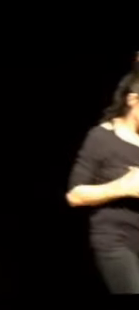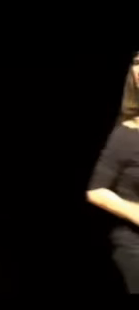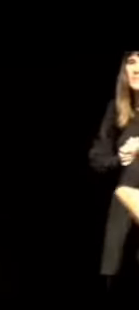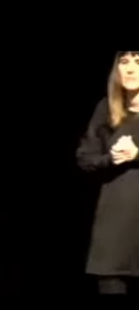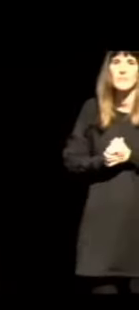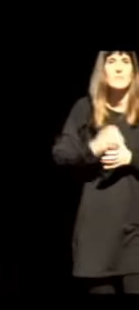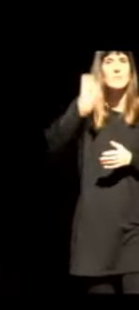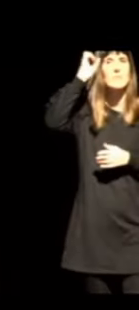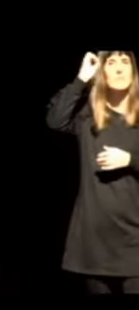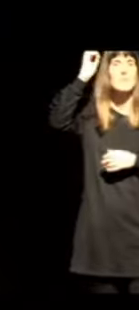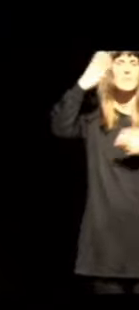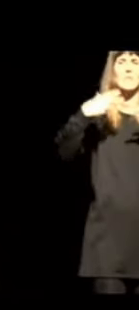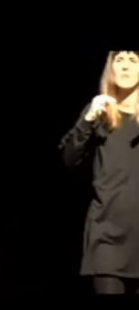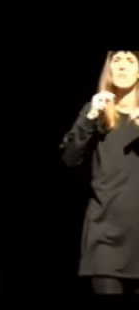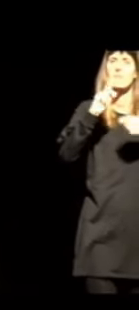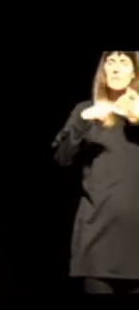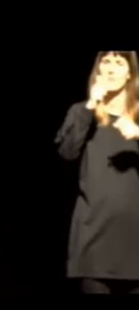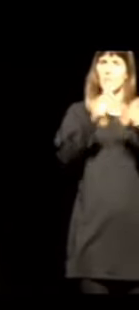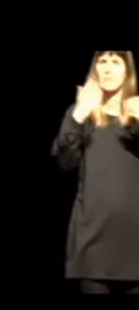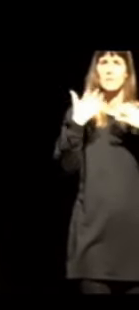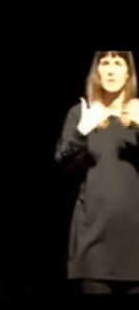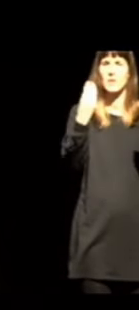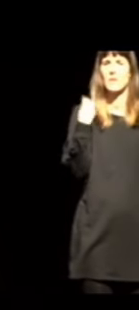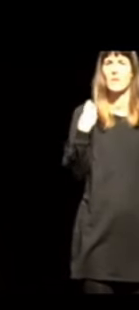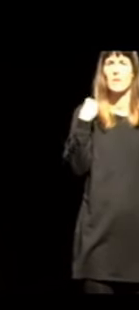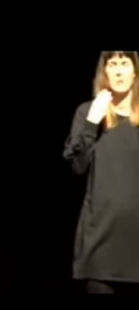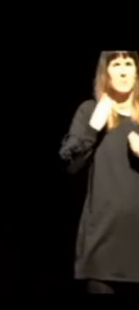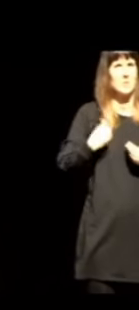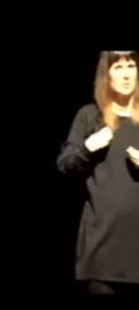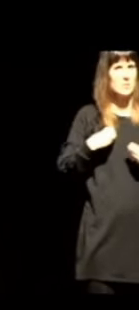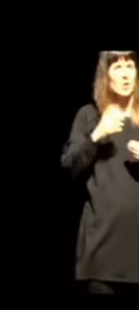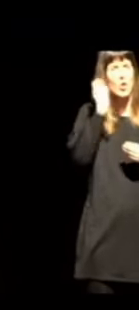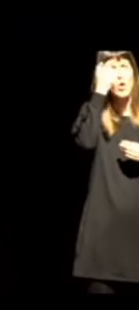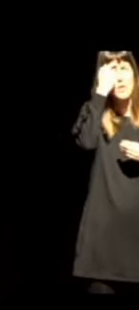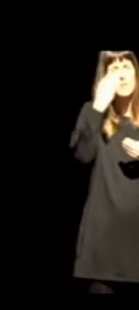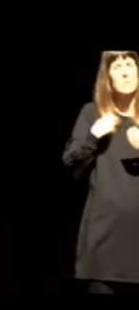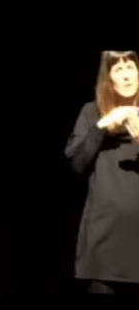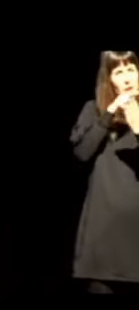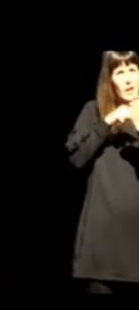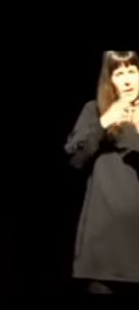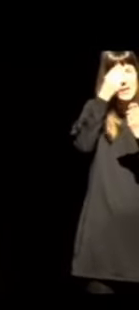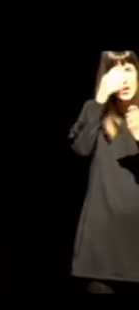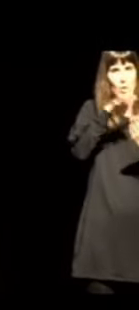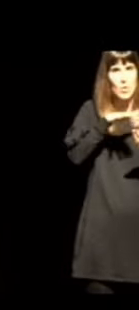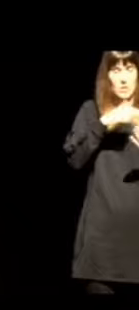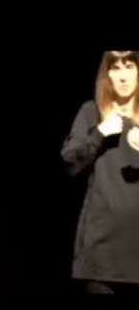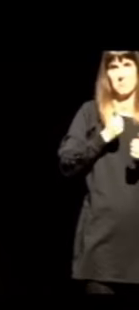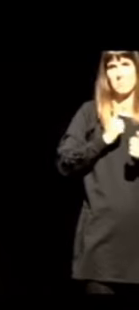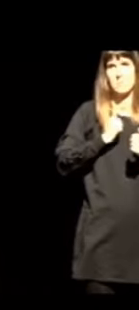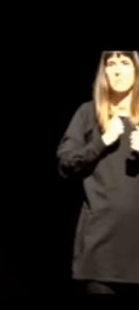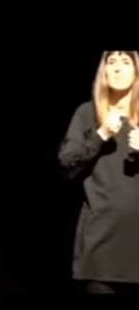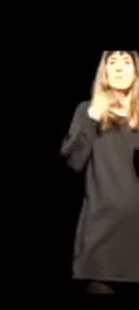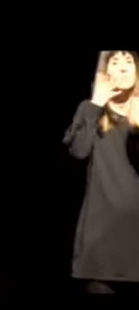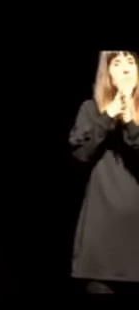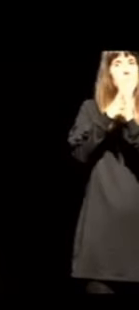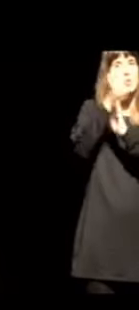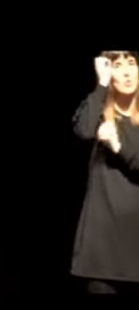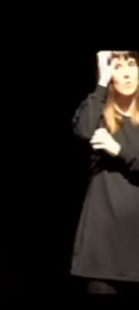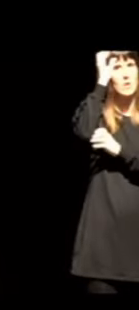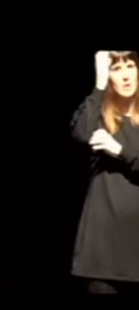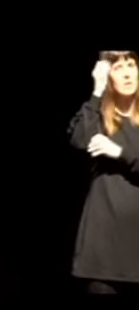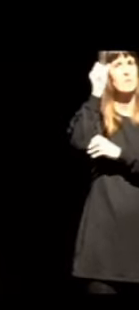¿y esto dónde lo podemos leer? Y entonces decidí escribir todo lo que estaba explicando en un libro, que es el